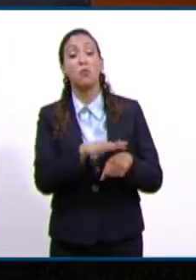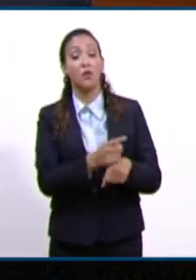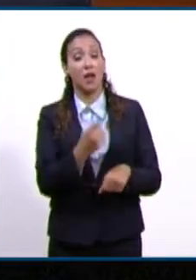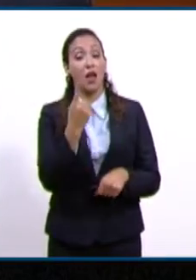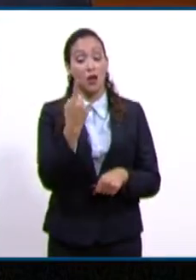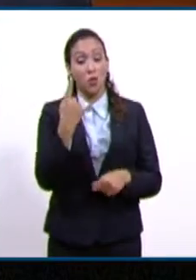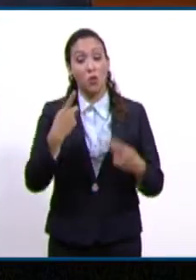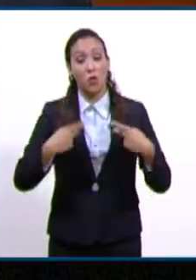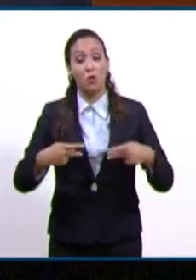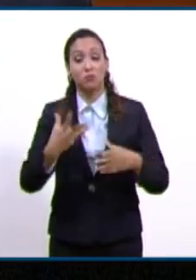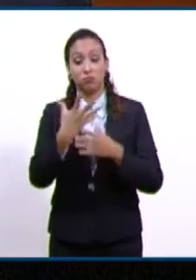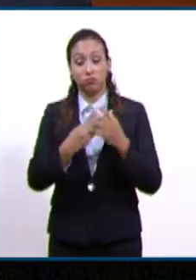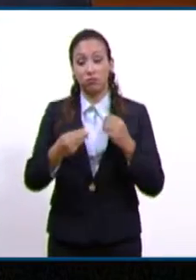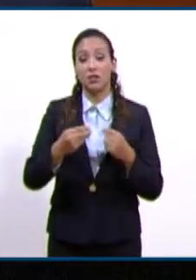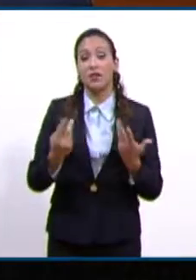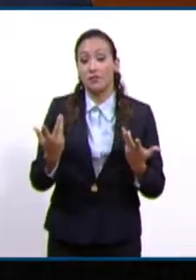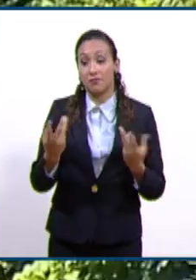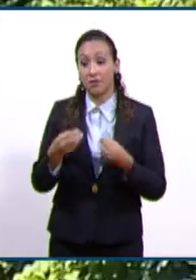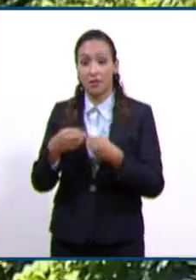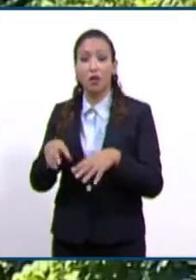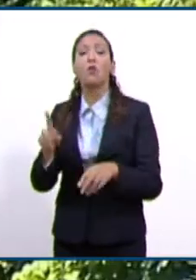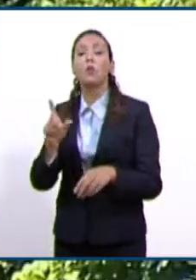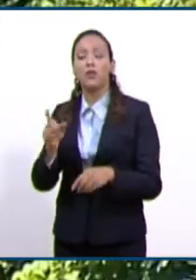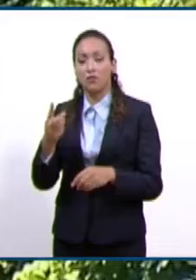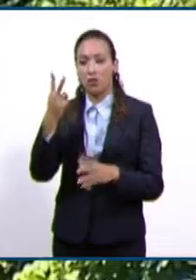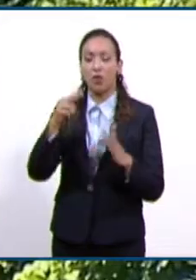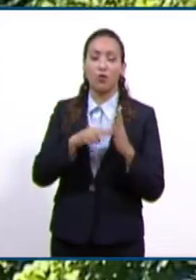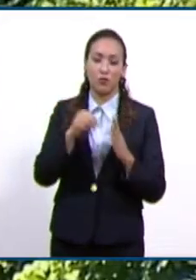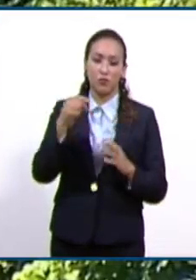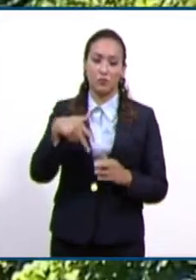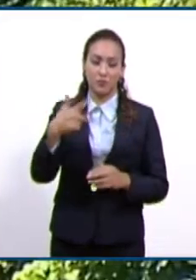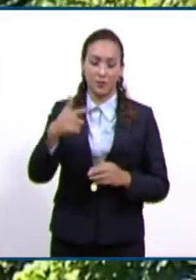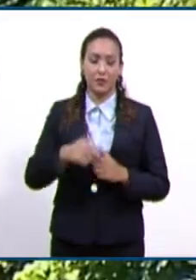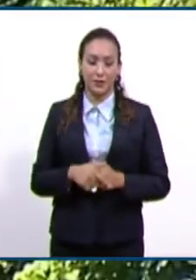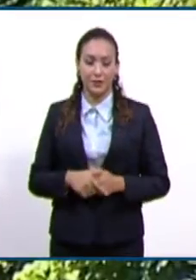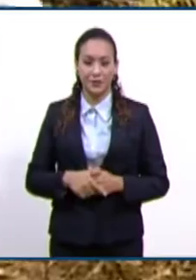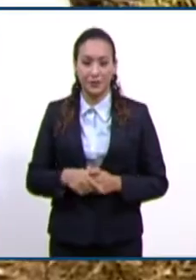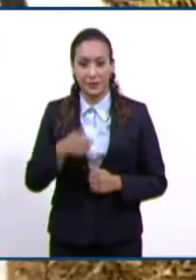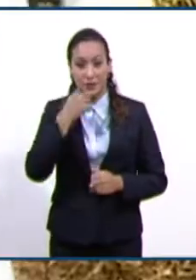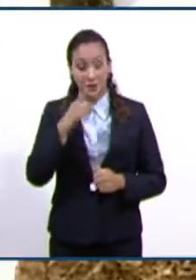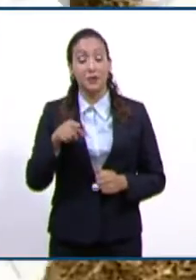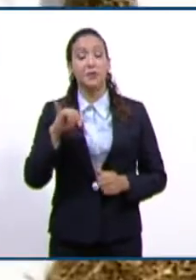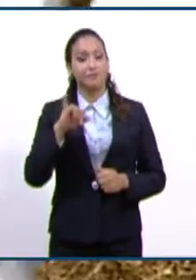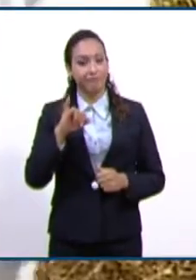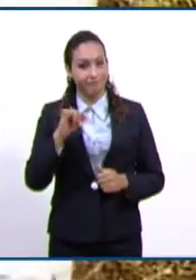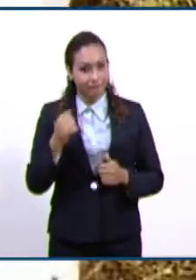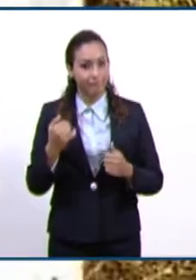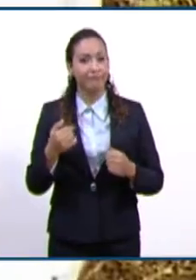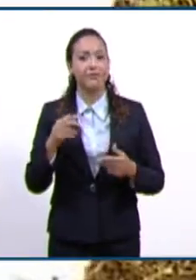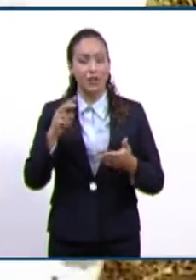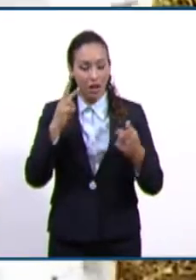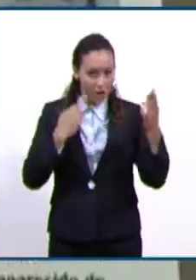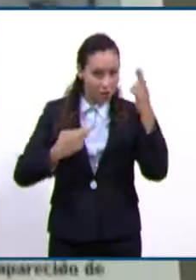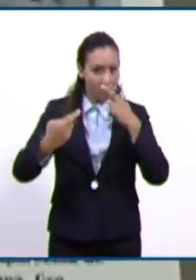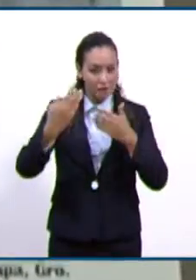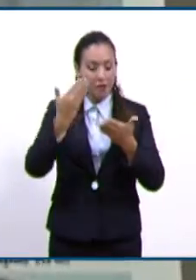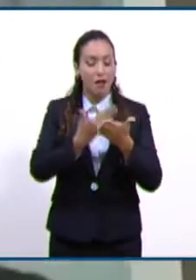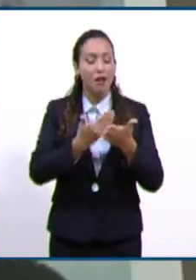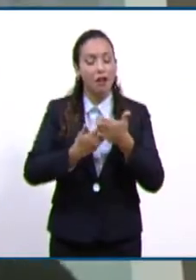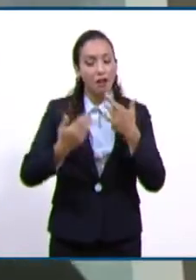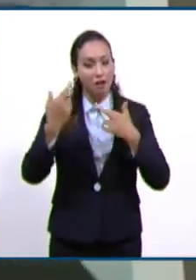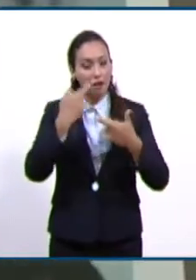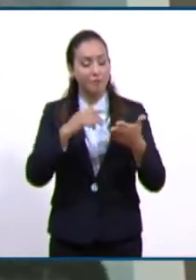persona, esto en Nuevo León en 2013. La primera sala estableció que sí son admisibles las valoraciones de indicios